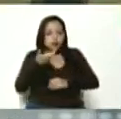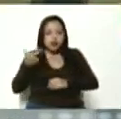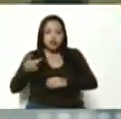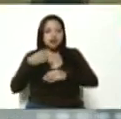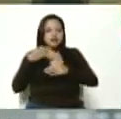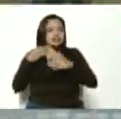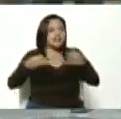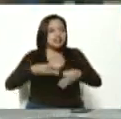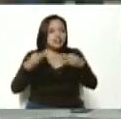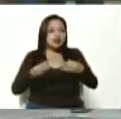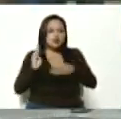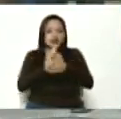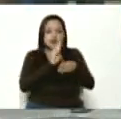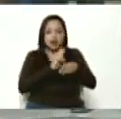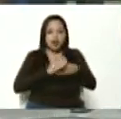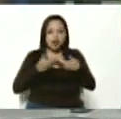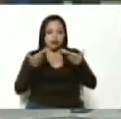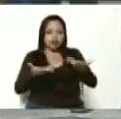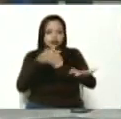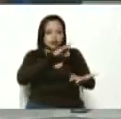social.